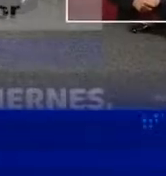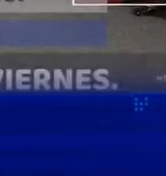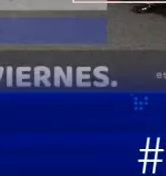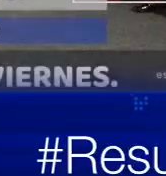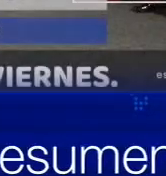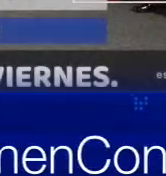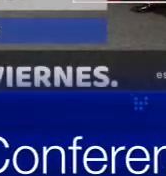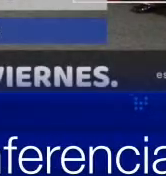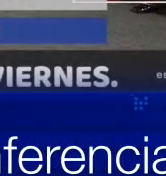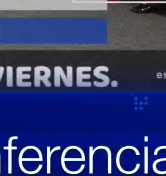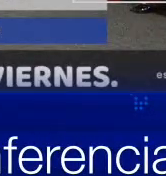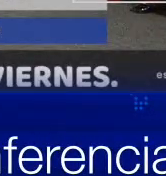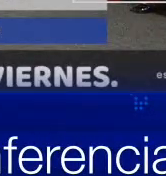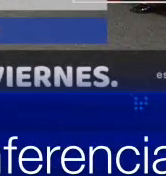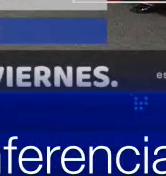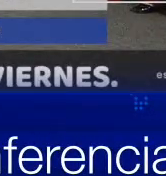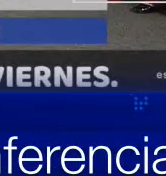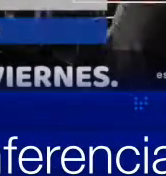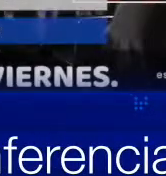Vamos el día de hoy